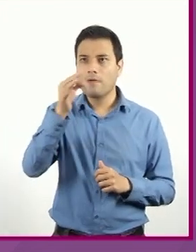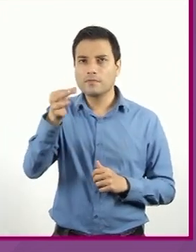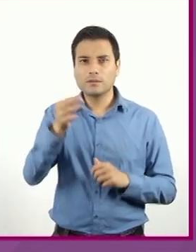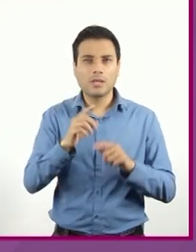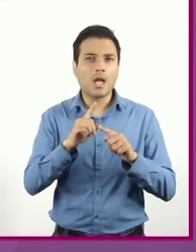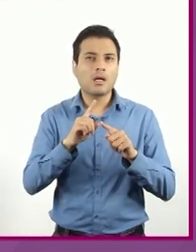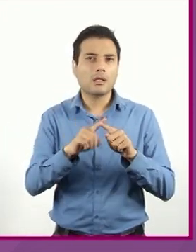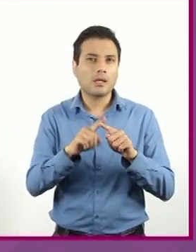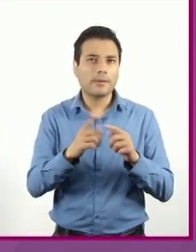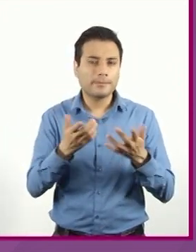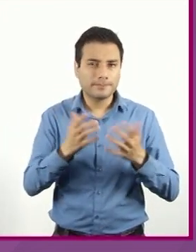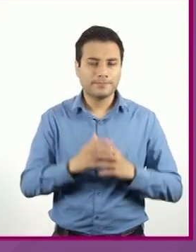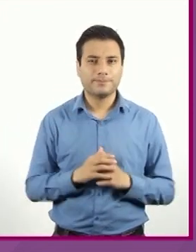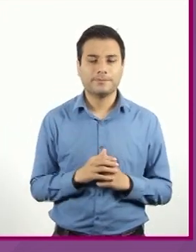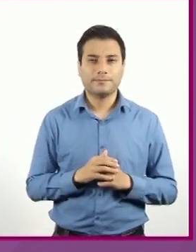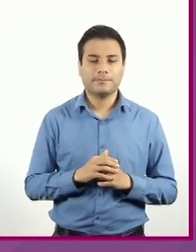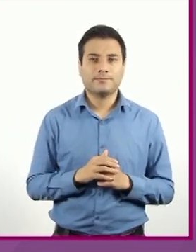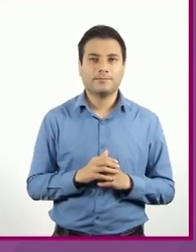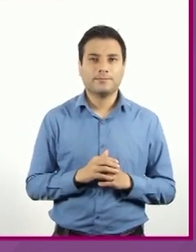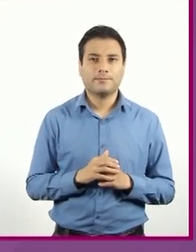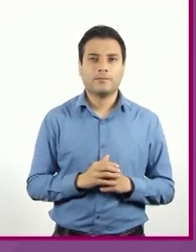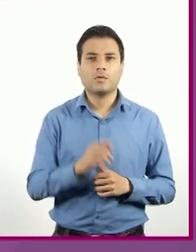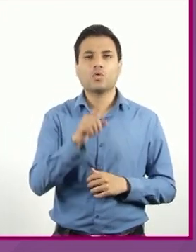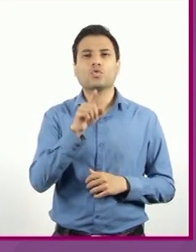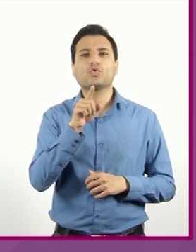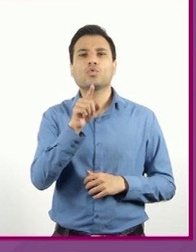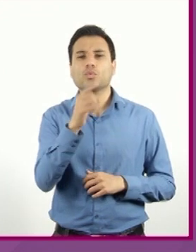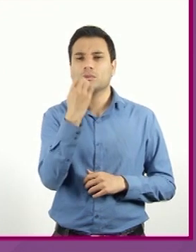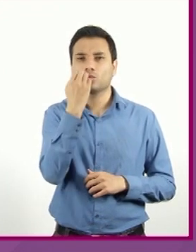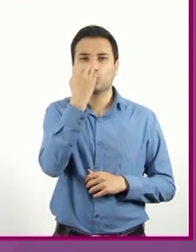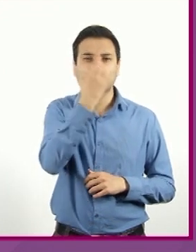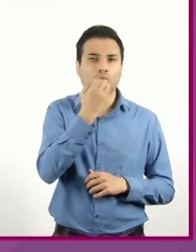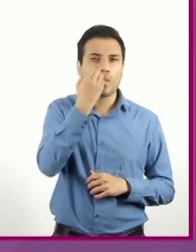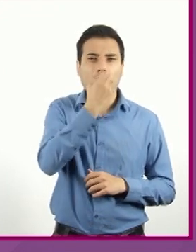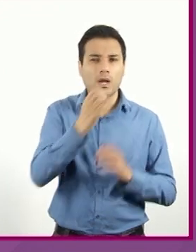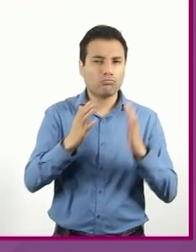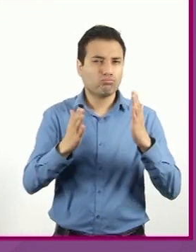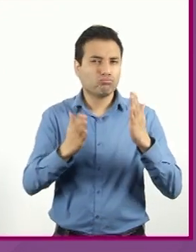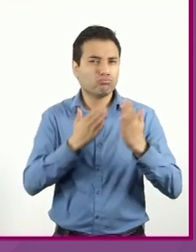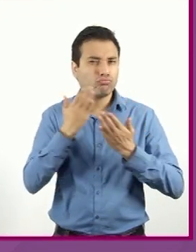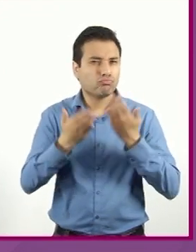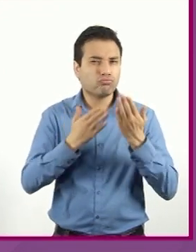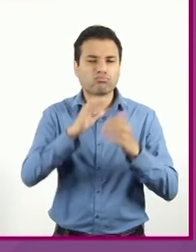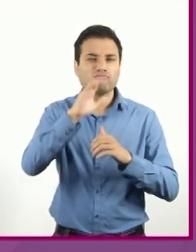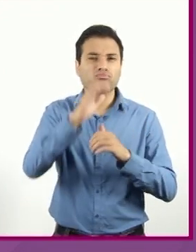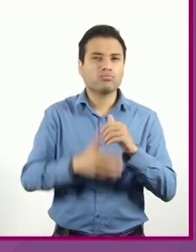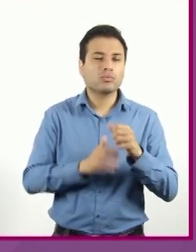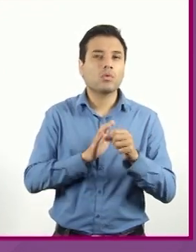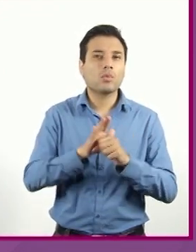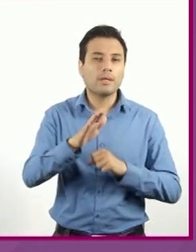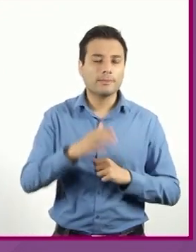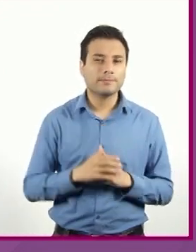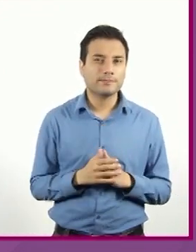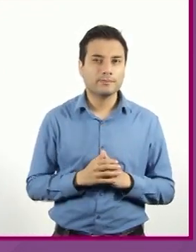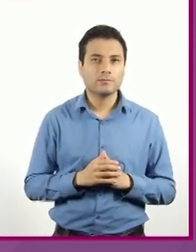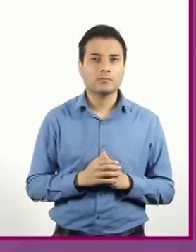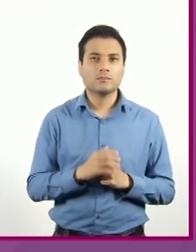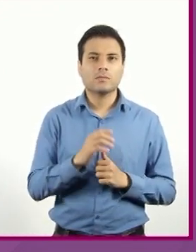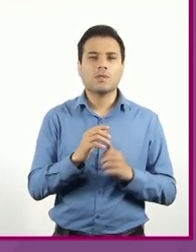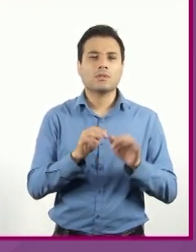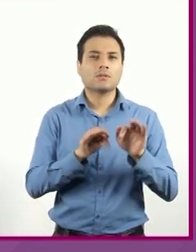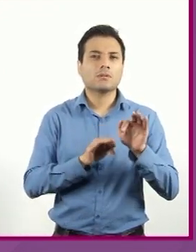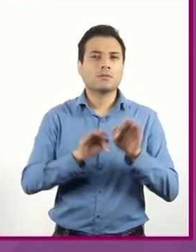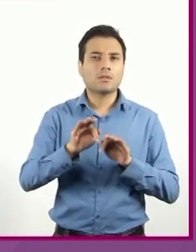a. Grado de estudios que tiene actualmente. Lugar donde